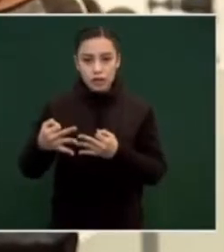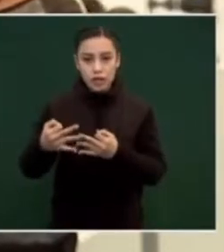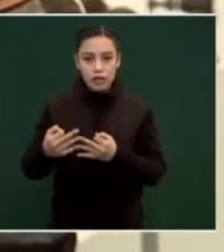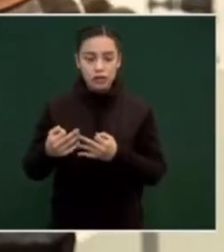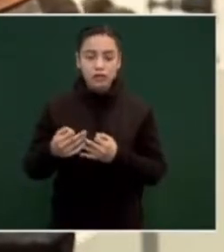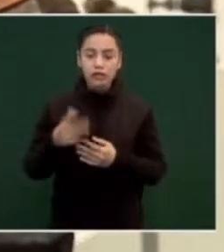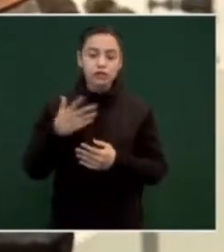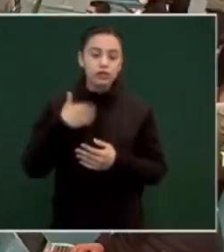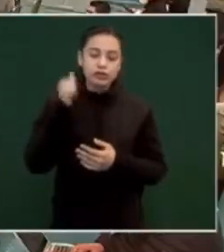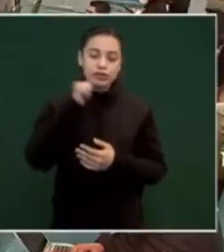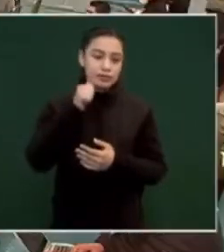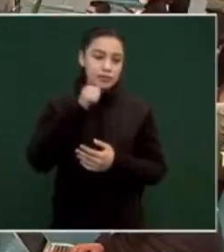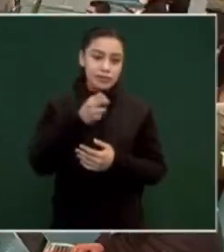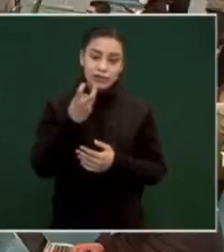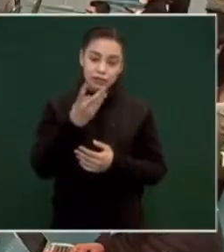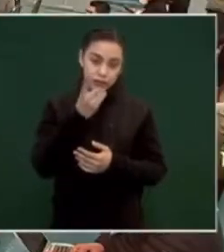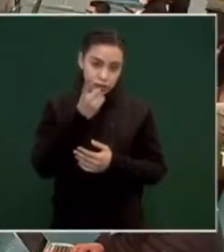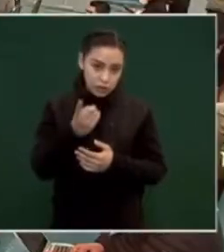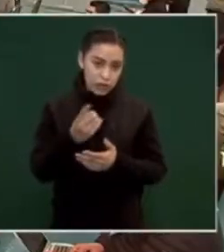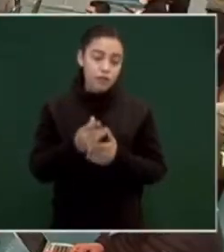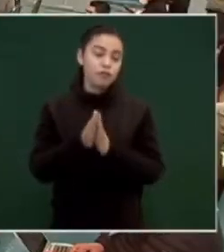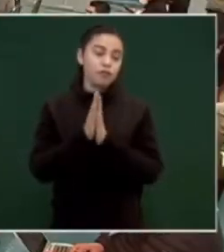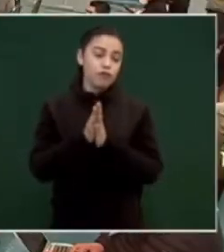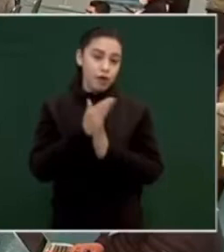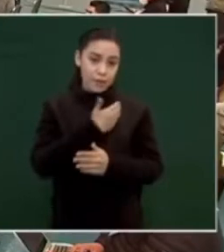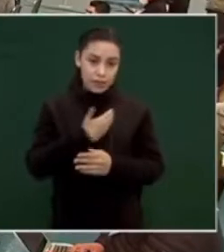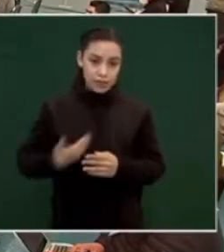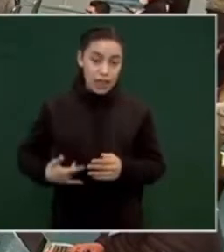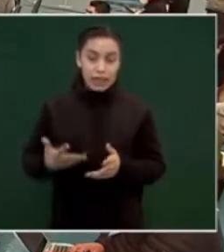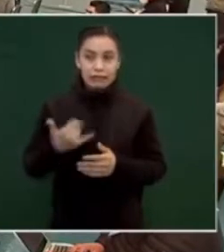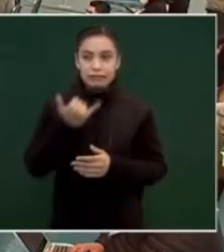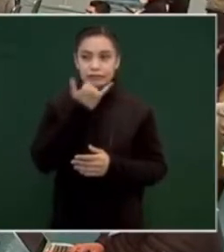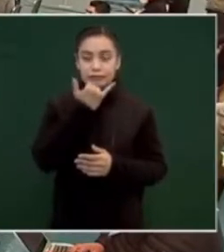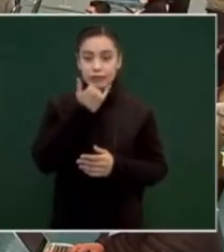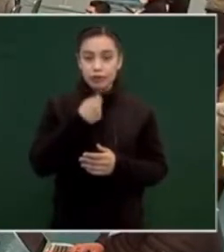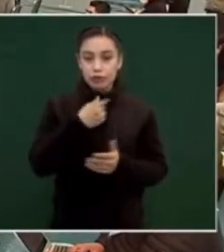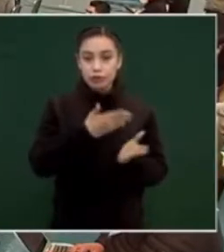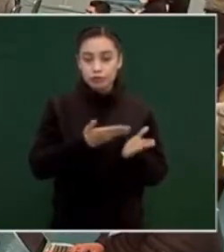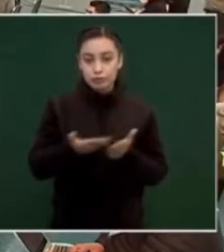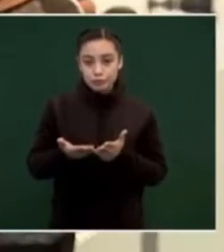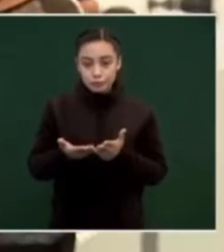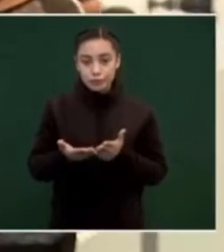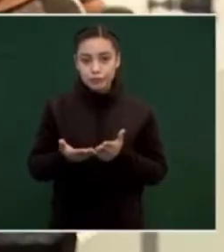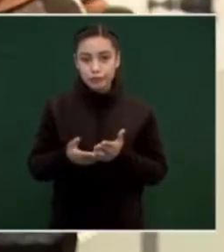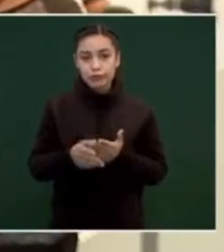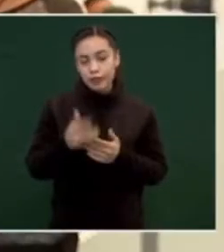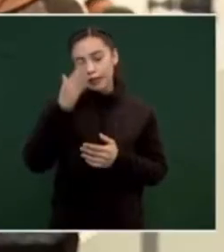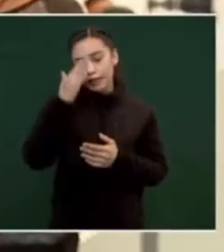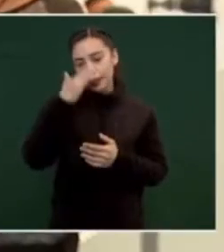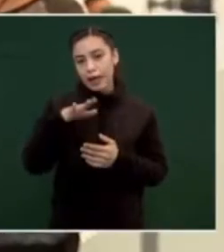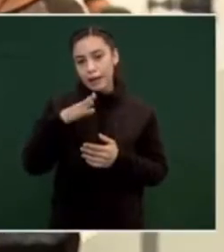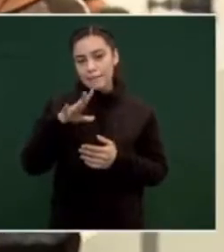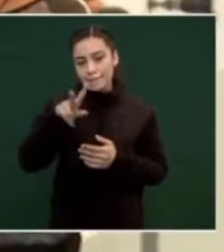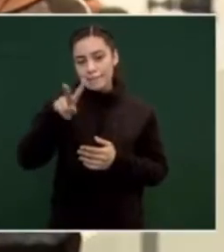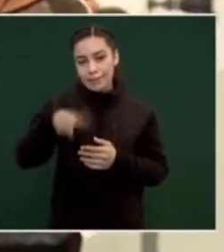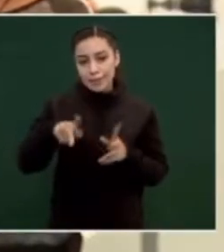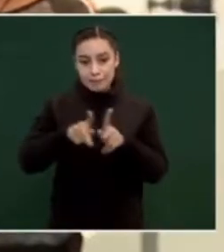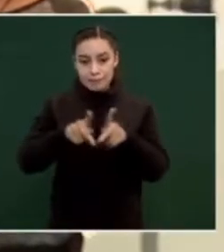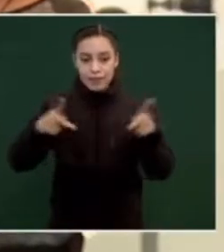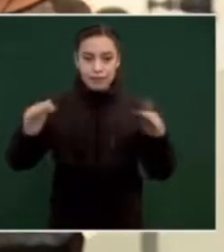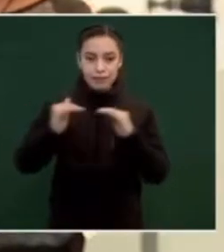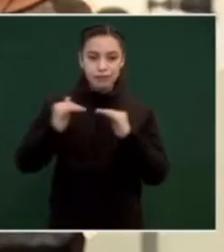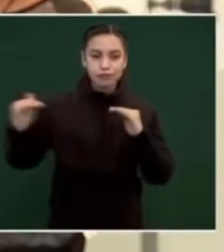políticos así que presidente por favor el jesús y disculpe que lo haya traído sé que usted ha dicho que la empresa se regula con la prensa por aquí la prensa